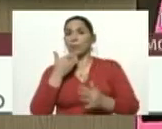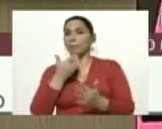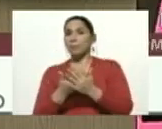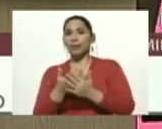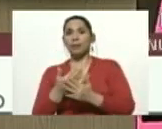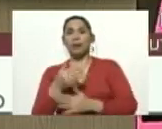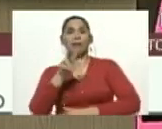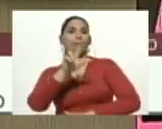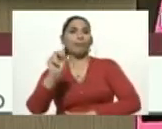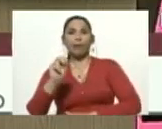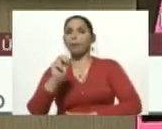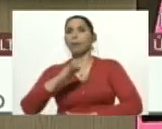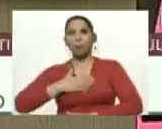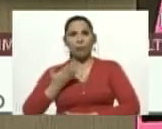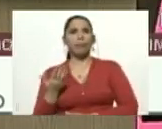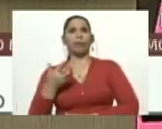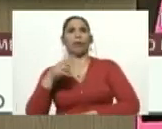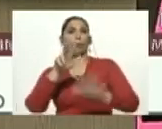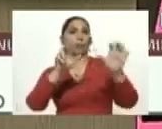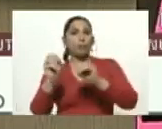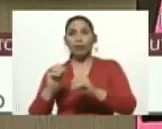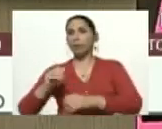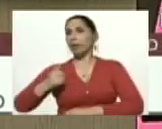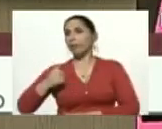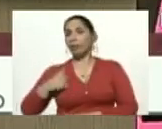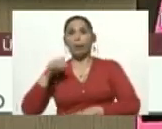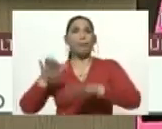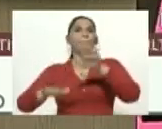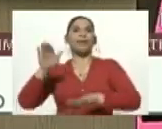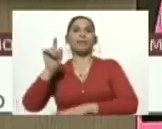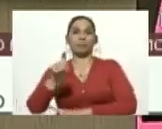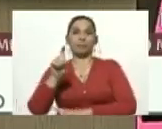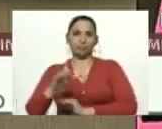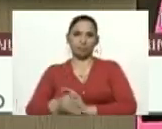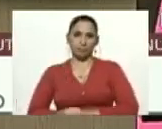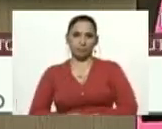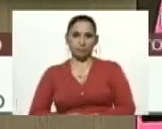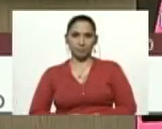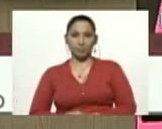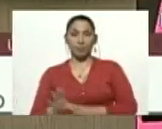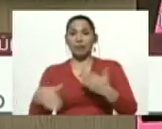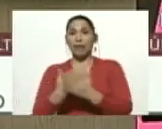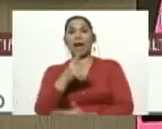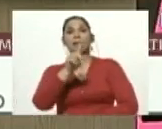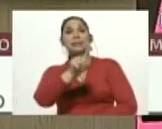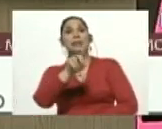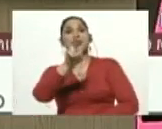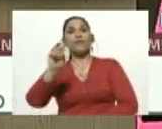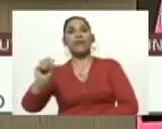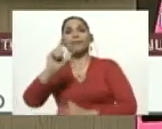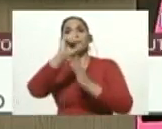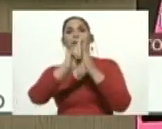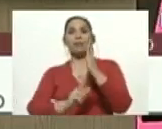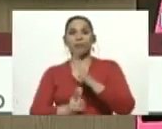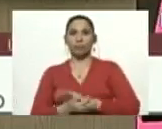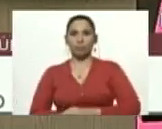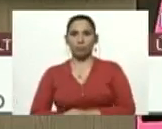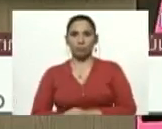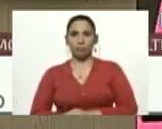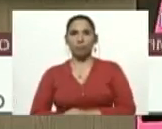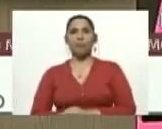pide 30, 30. Si pide 80, 80. Depende de la necesidad. hasta 120 litros